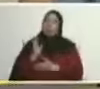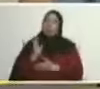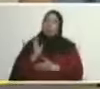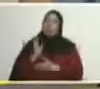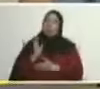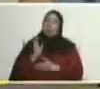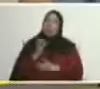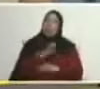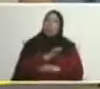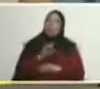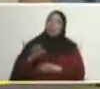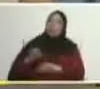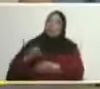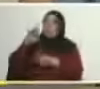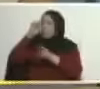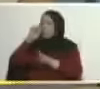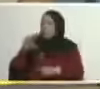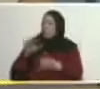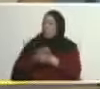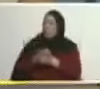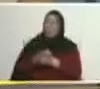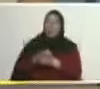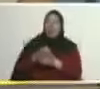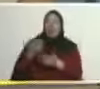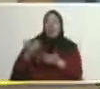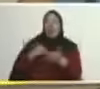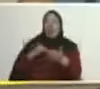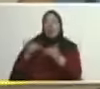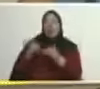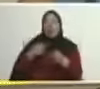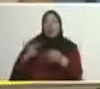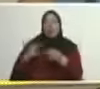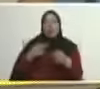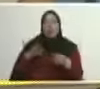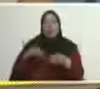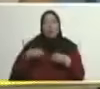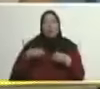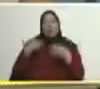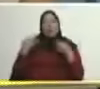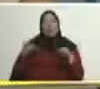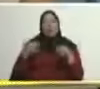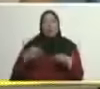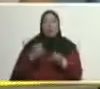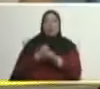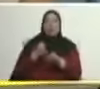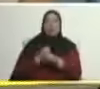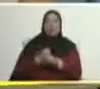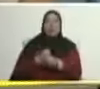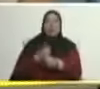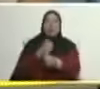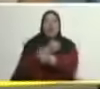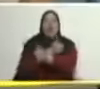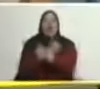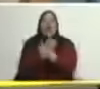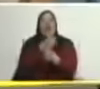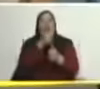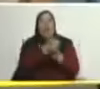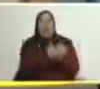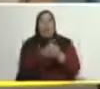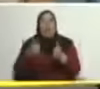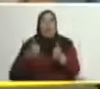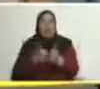es solo el respeto mutuo y la empatía por los asuntos comunes, la que puede